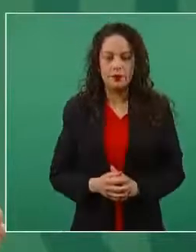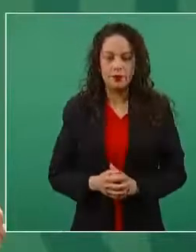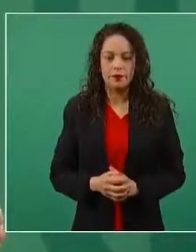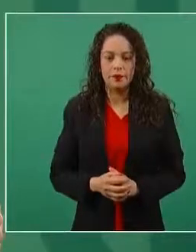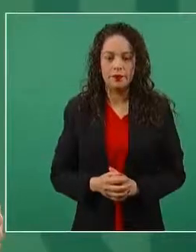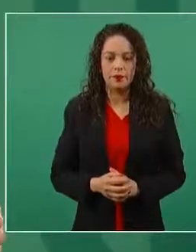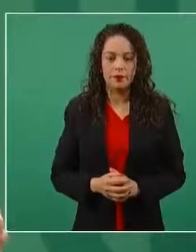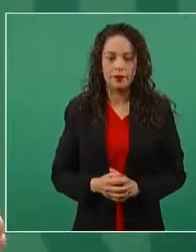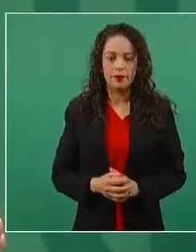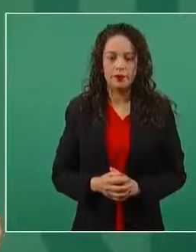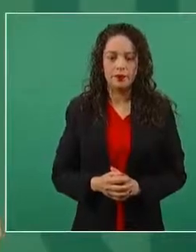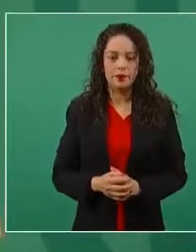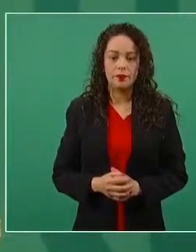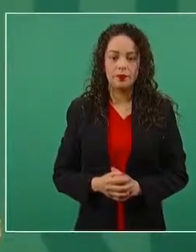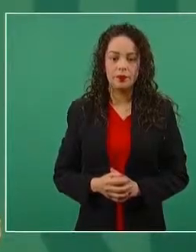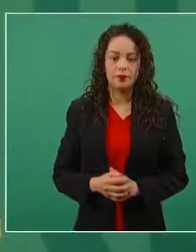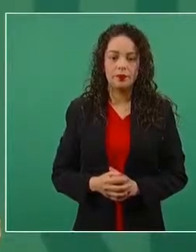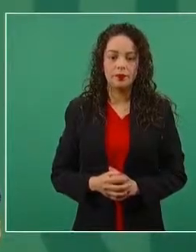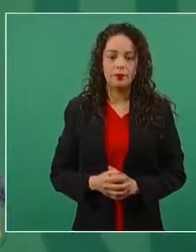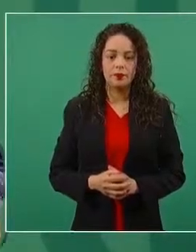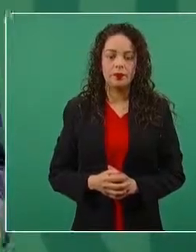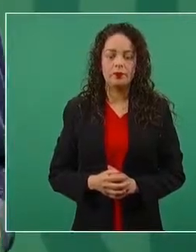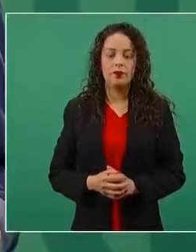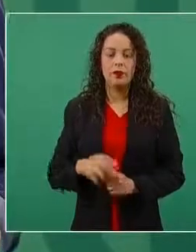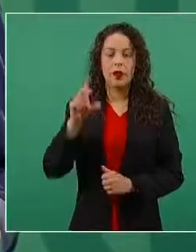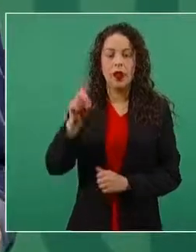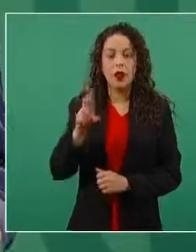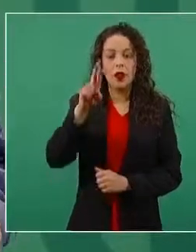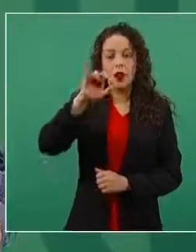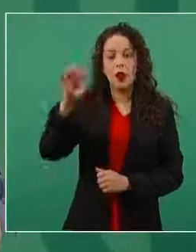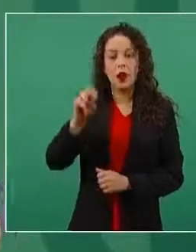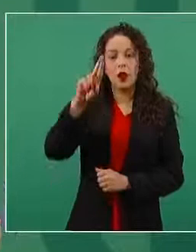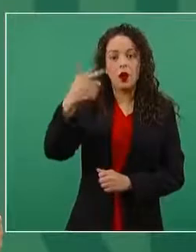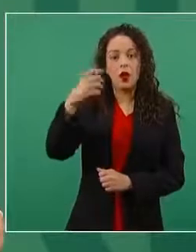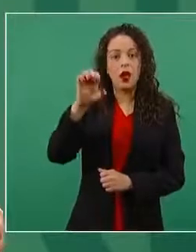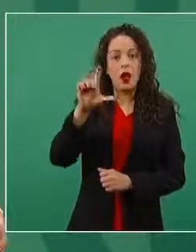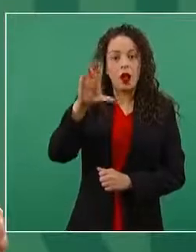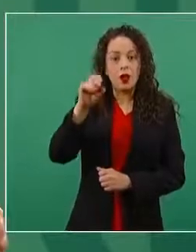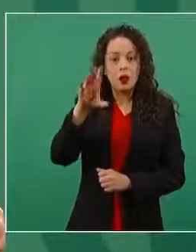Va a intervenir el doctor Jorge Alcocer,